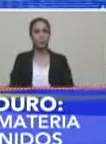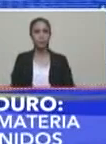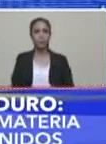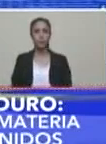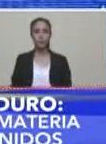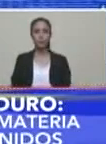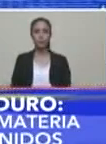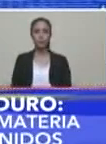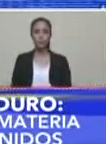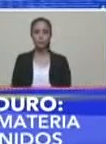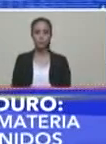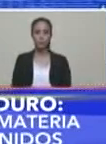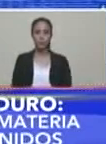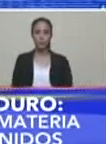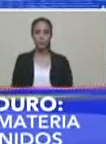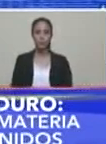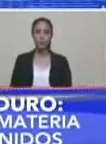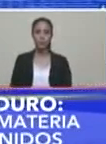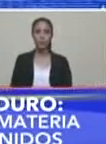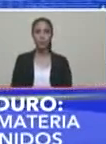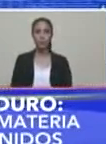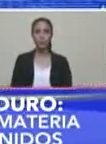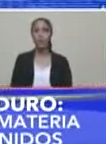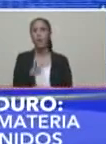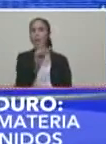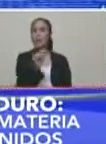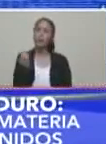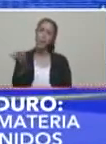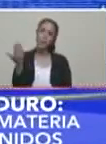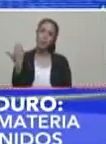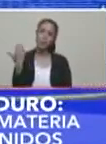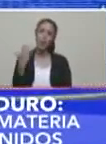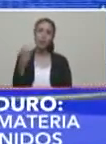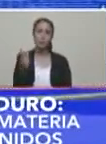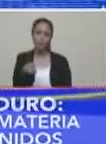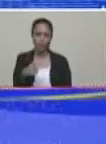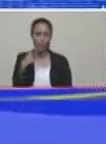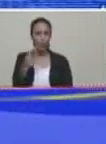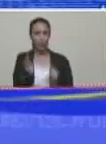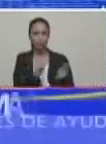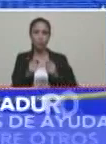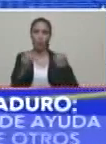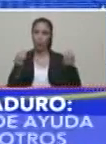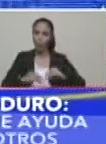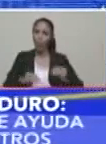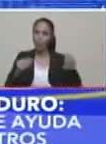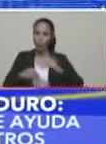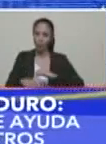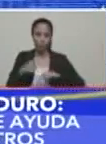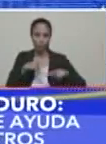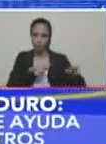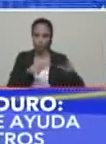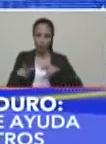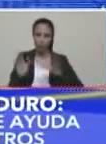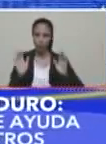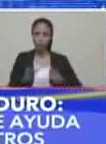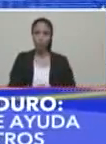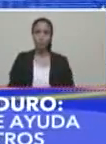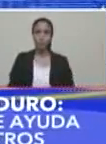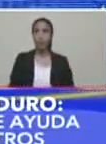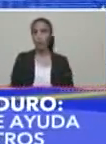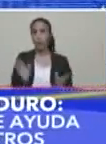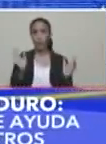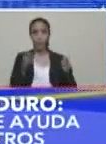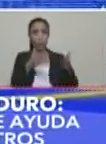a conversar hace una semana con Peter Maurer, del Comité Internacional, llegamos a un acuerdo y les dije, por las